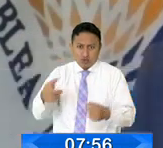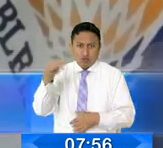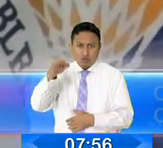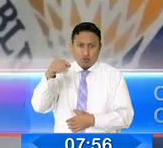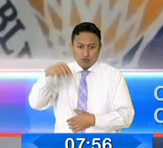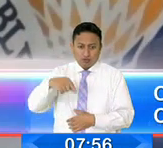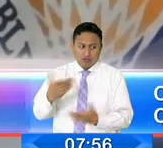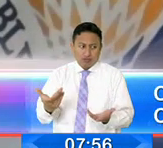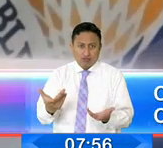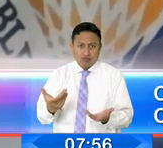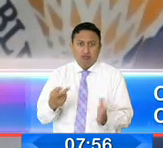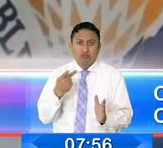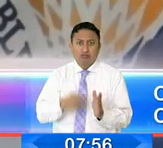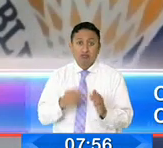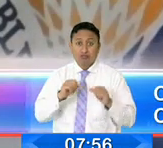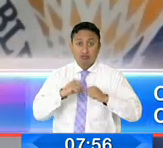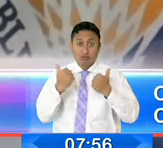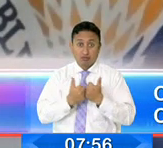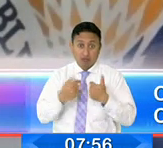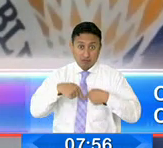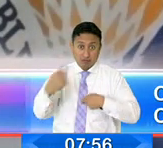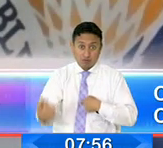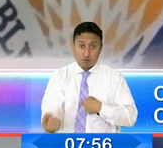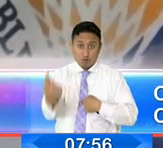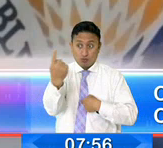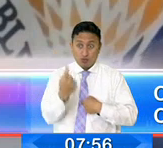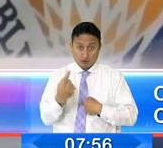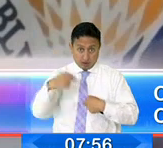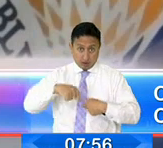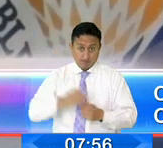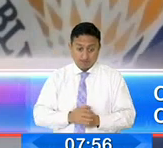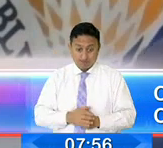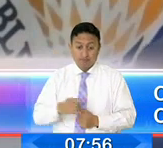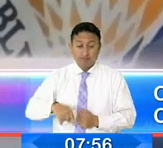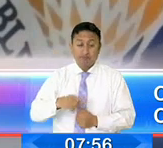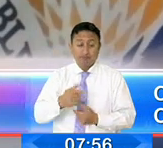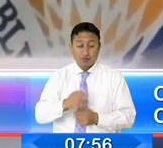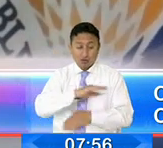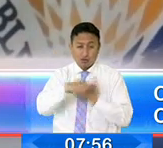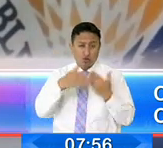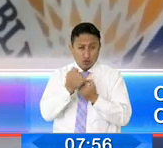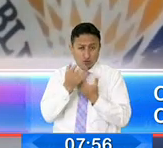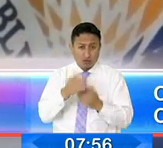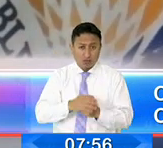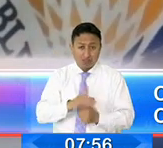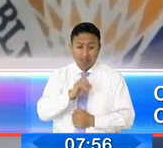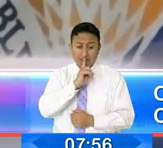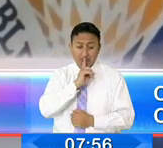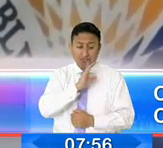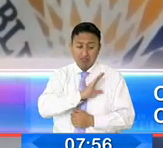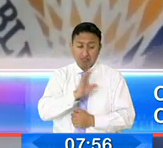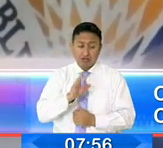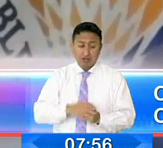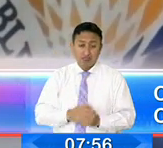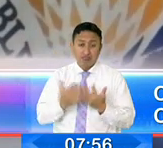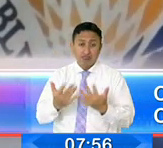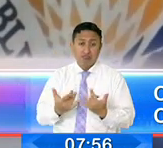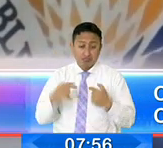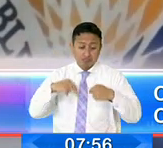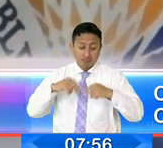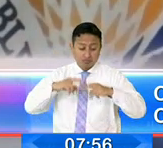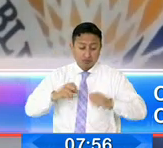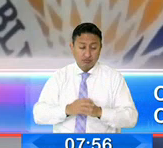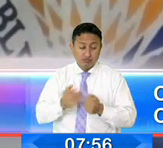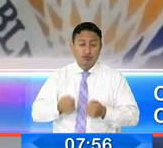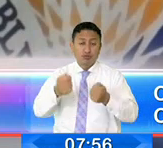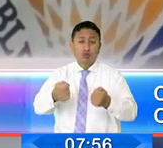documentación. Y cuando la asambleísta compareció a la Comisión de la Salud, se negó a dar todo tipo de información, a espera de que esta información sea